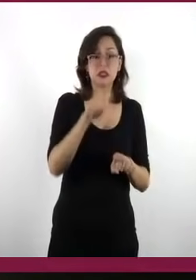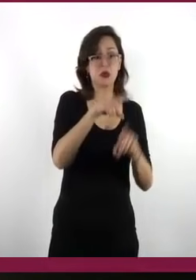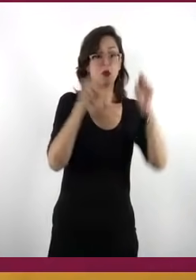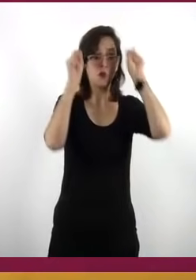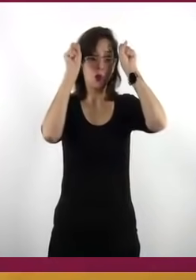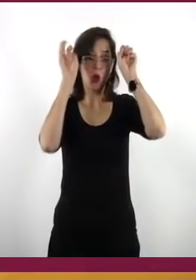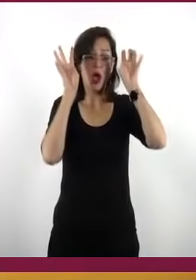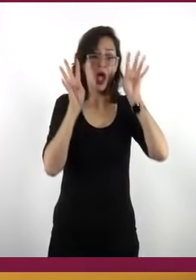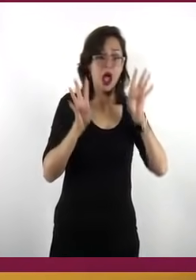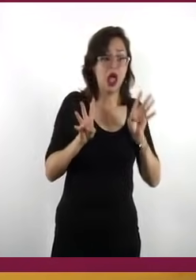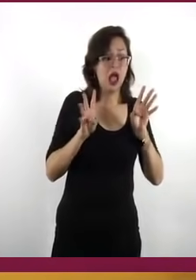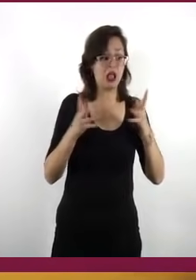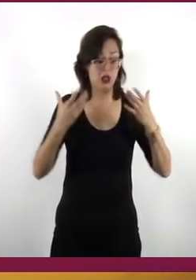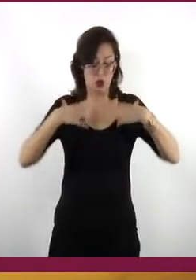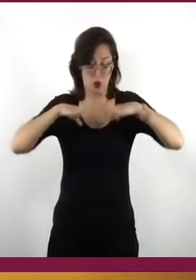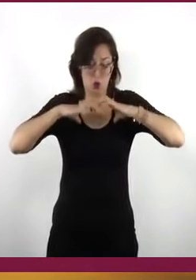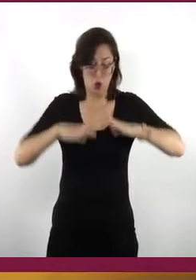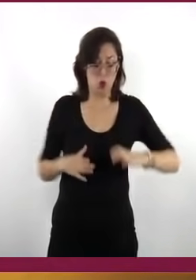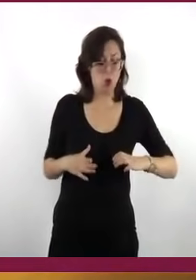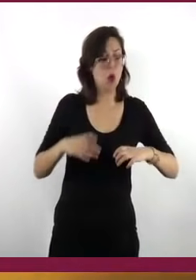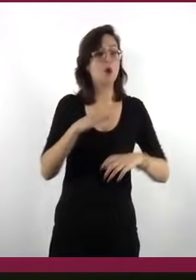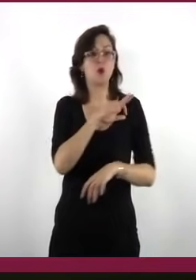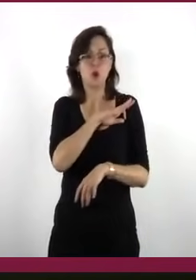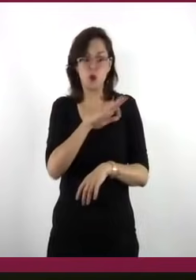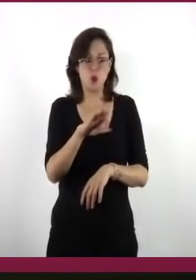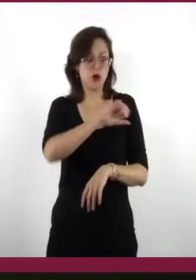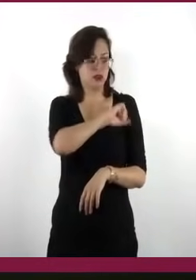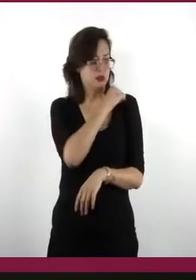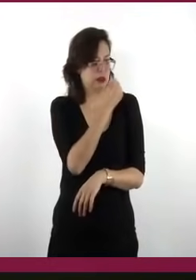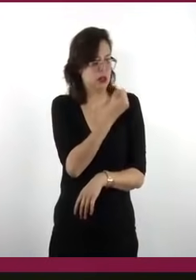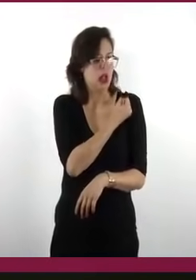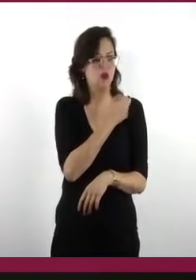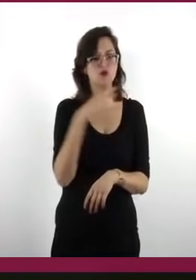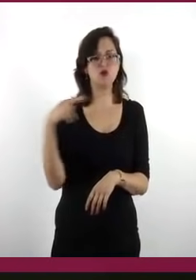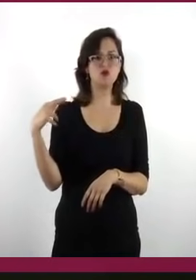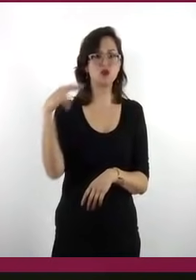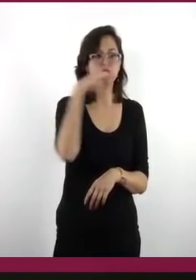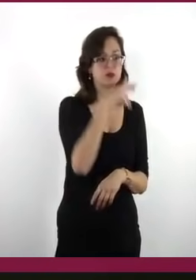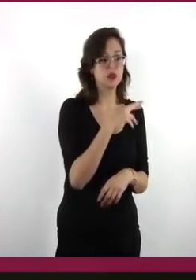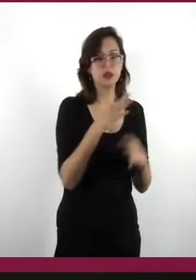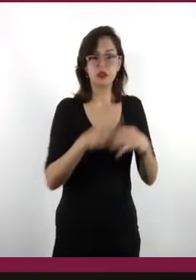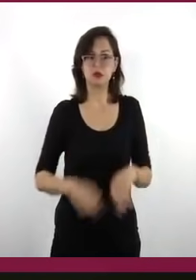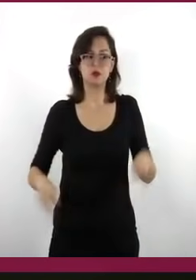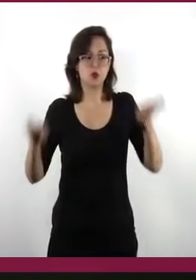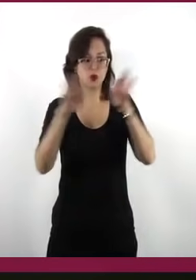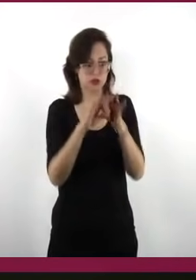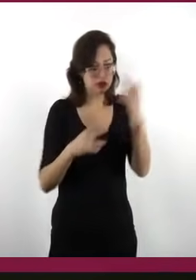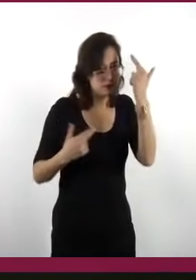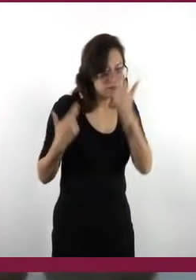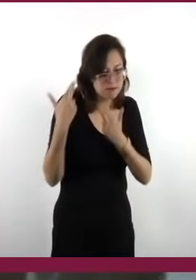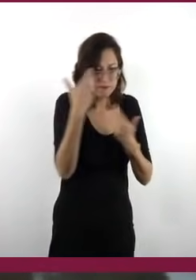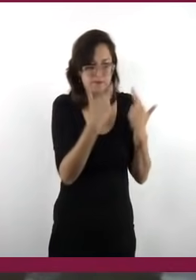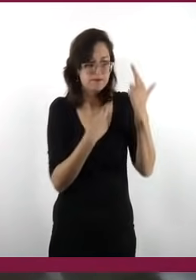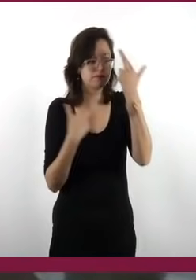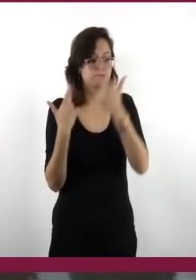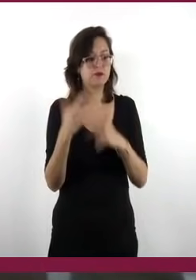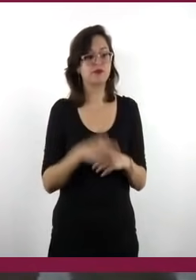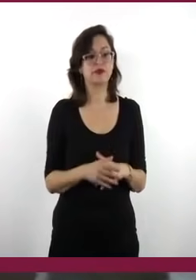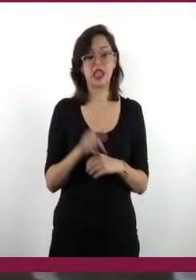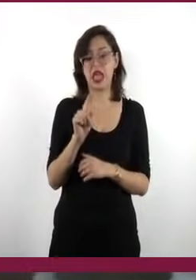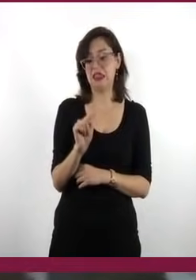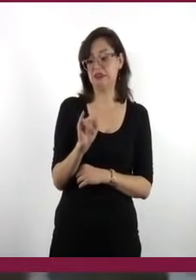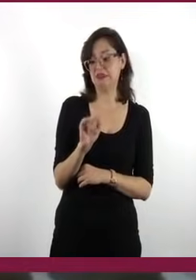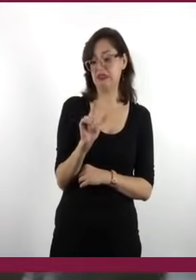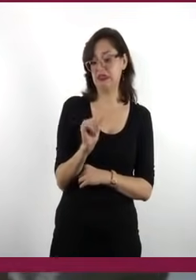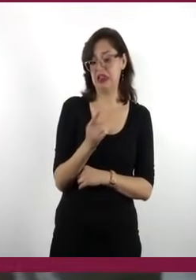de regenerar tejidos y órganos, representa un importante objeto de estudio para la medicina. La tilapia